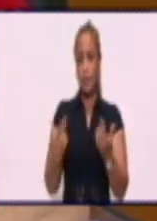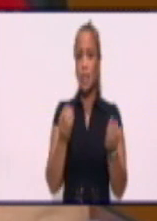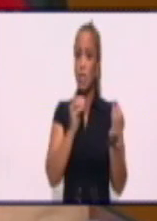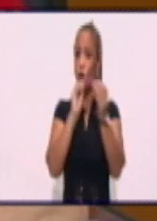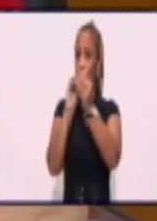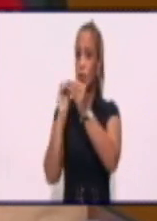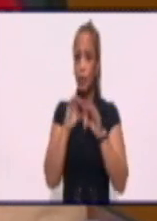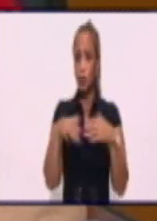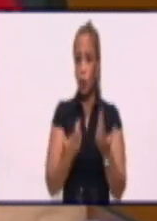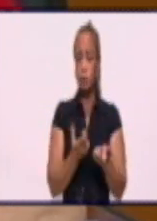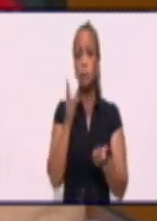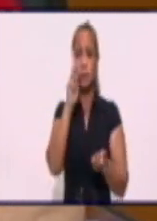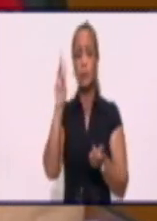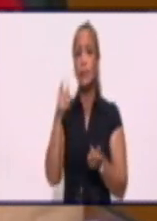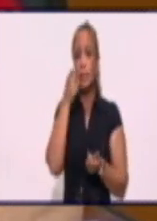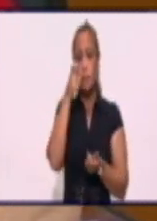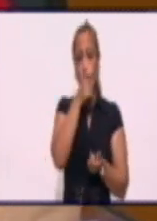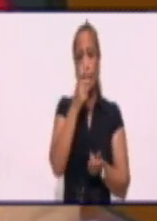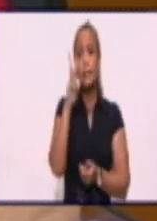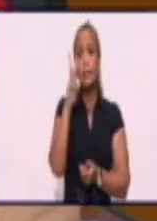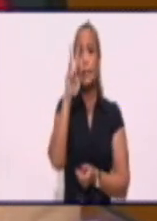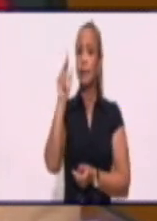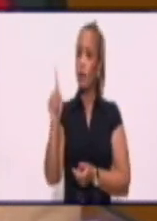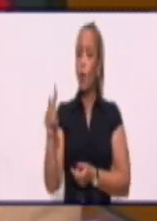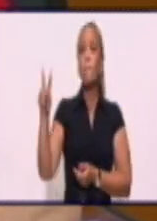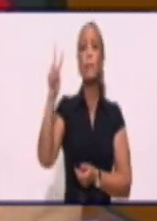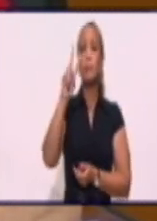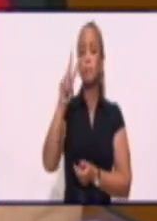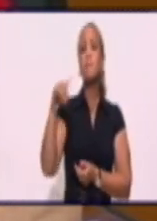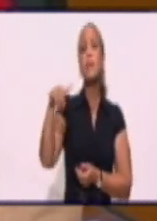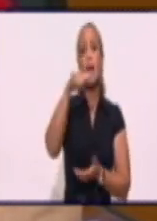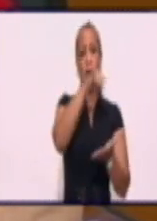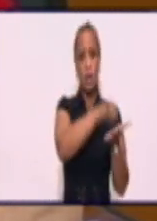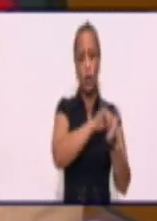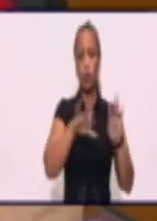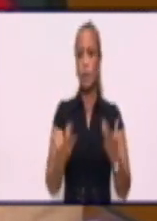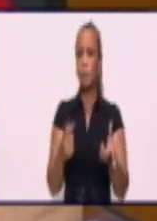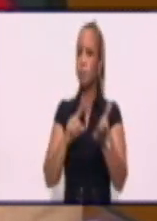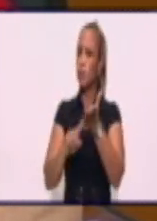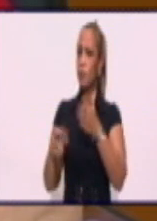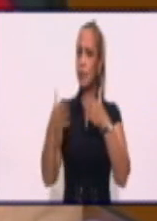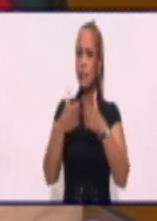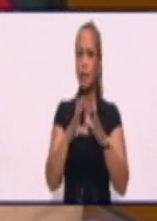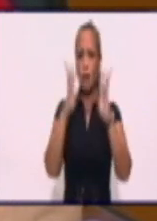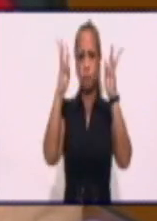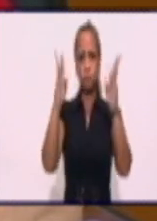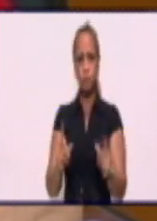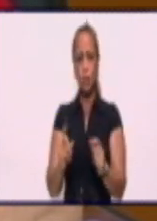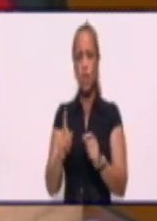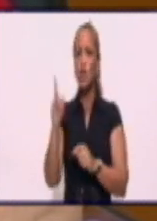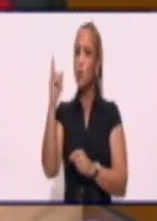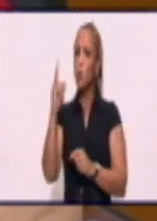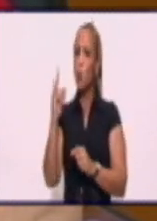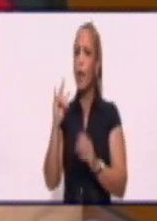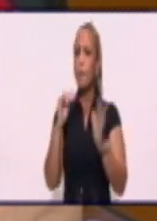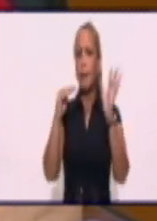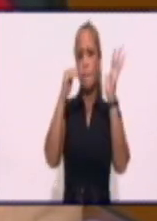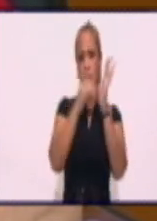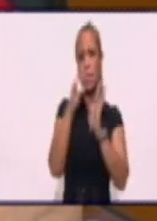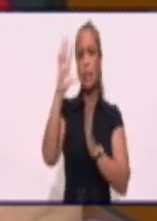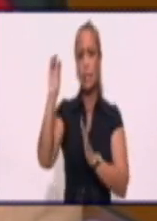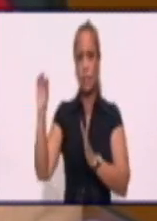se vigilan 32 viajeros. La provincia acumula ya desde el comienzo de la epidemia hasta la fecha 9.500